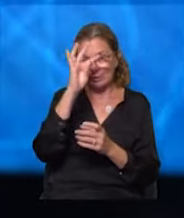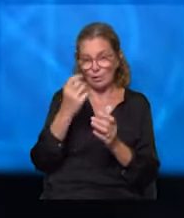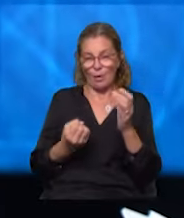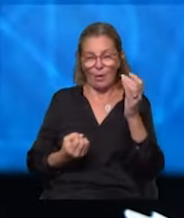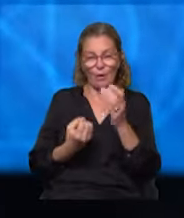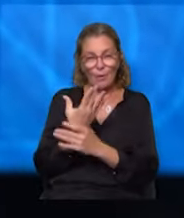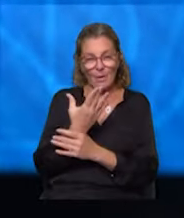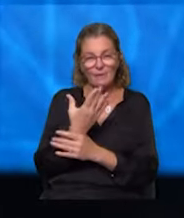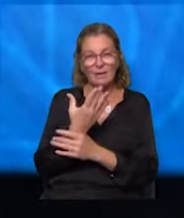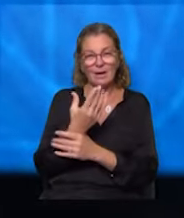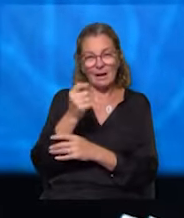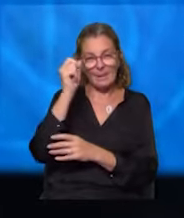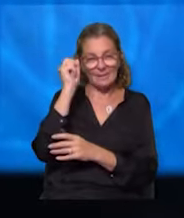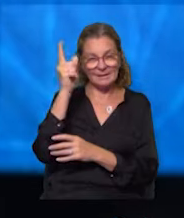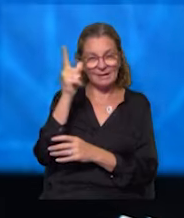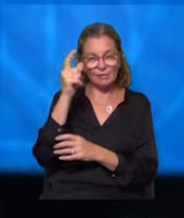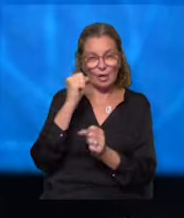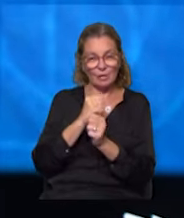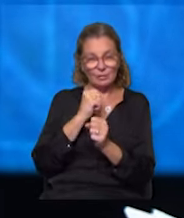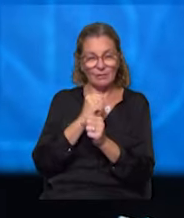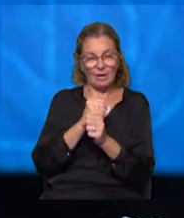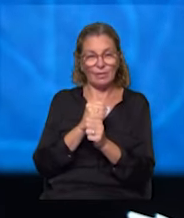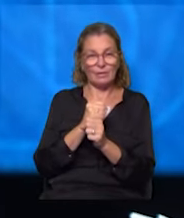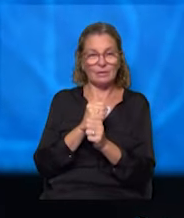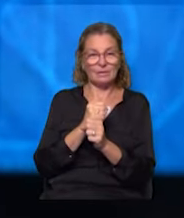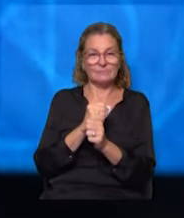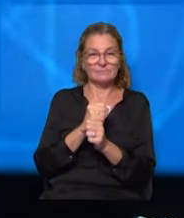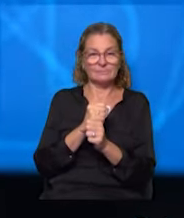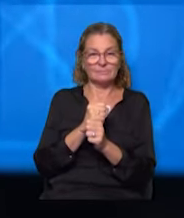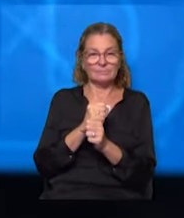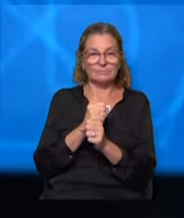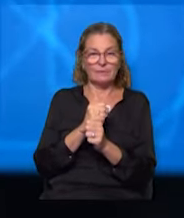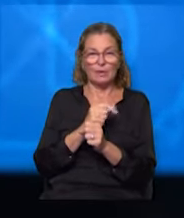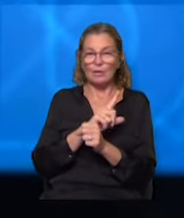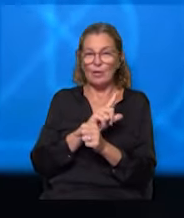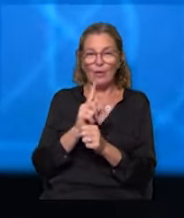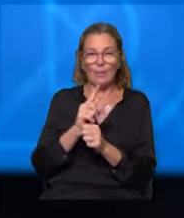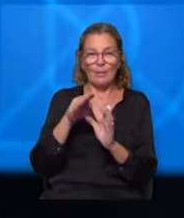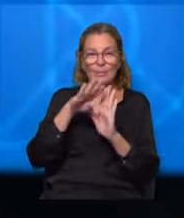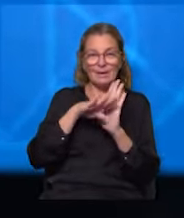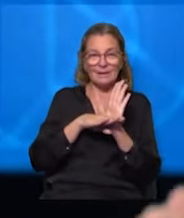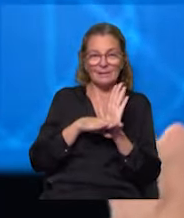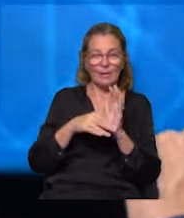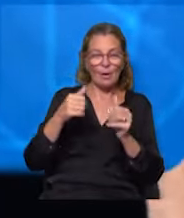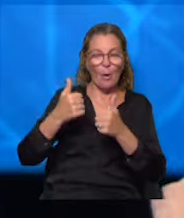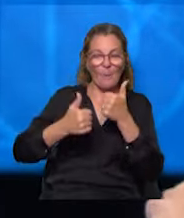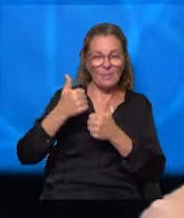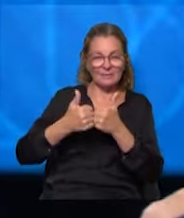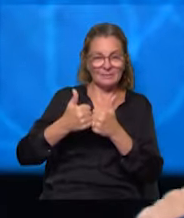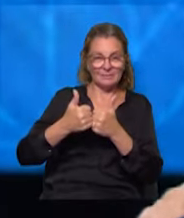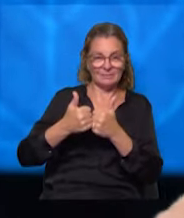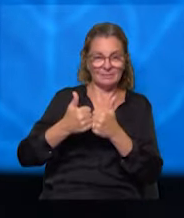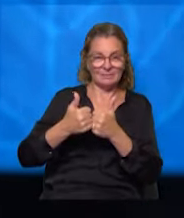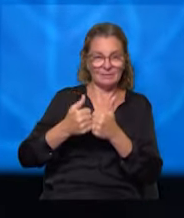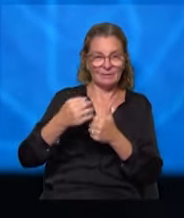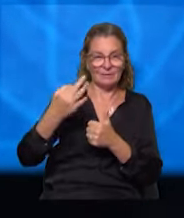innovación la capacitación de los trabajadores y las trabajadoras no tuvo una agenda de competitividad